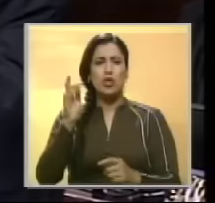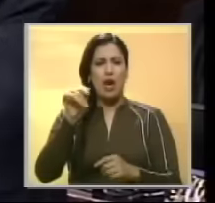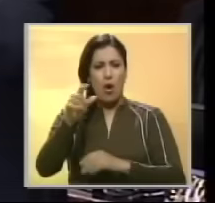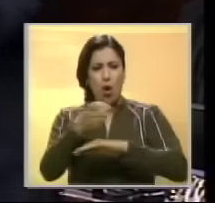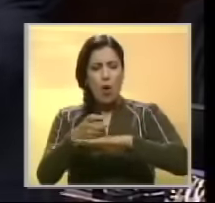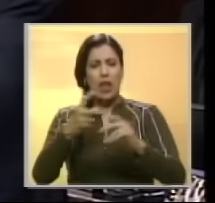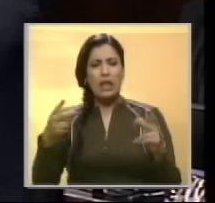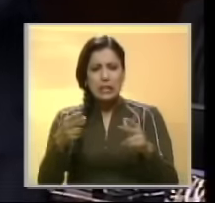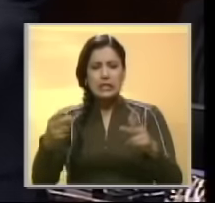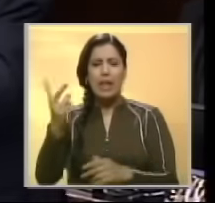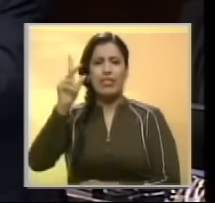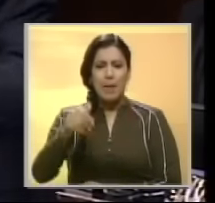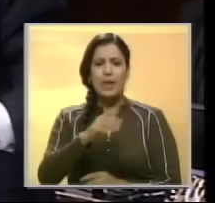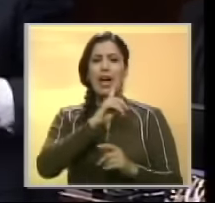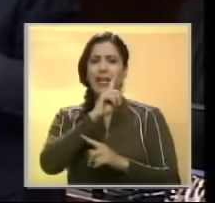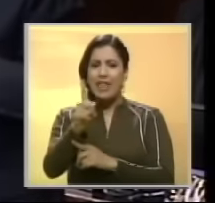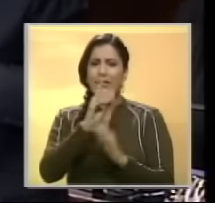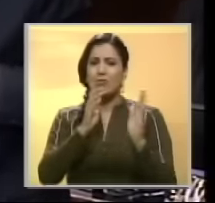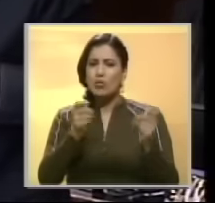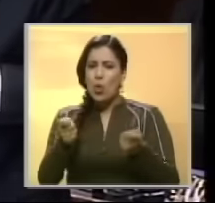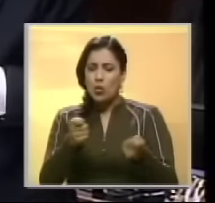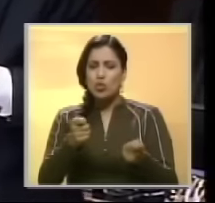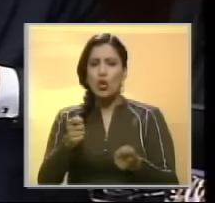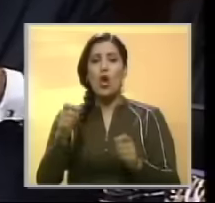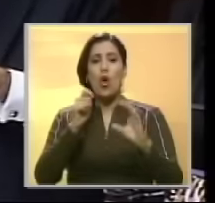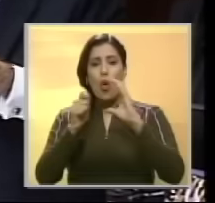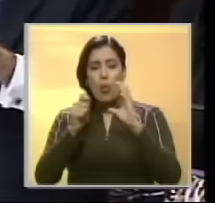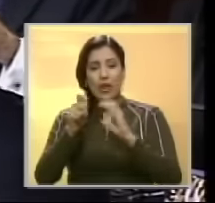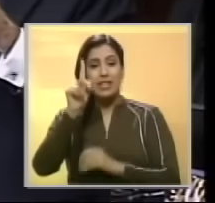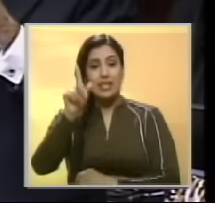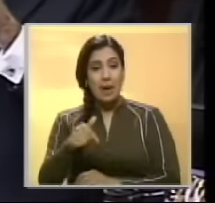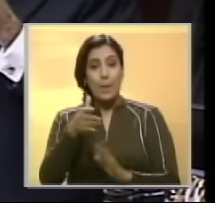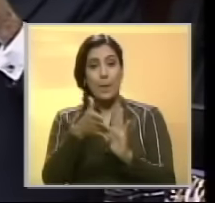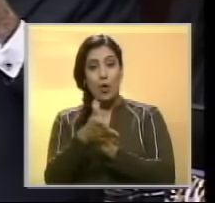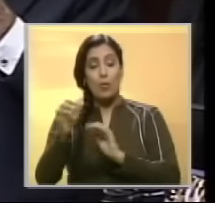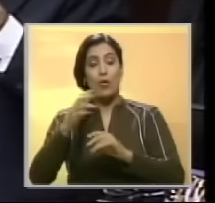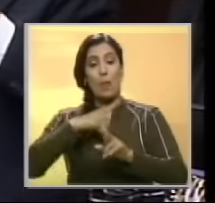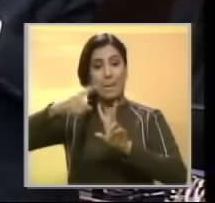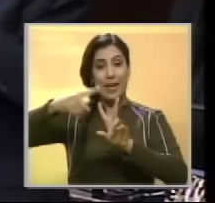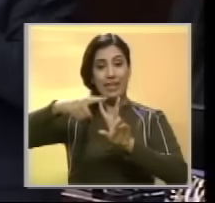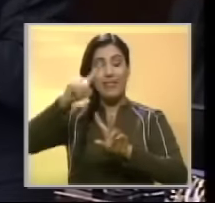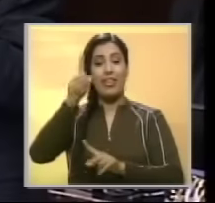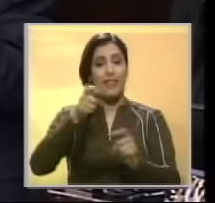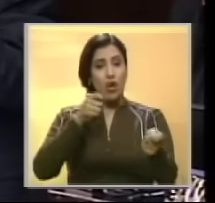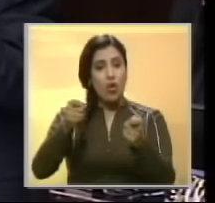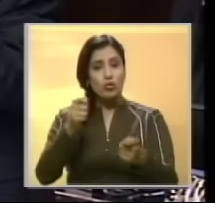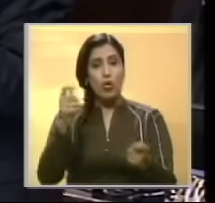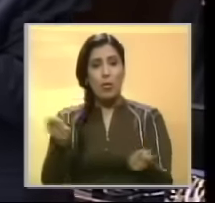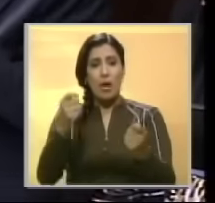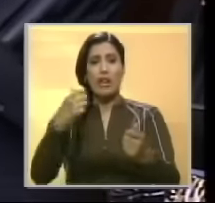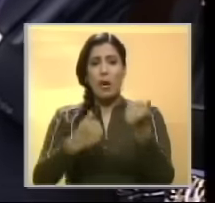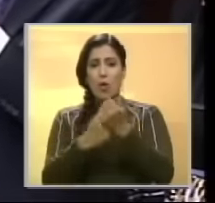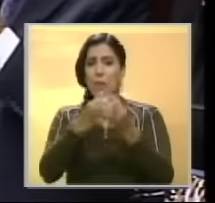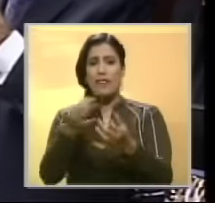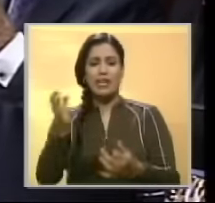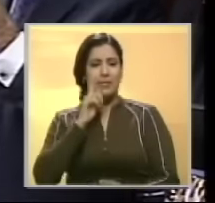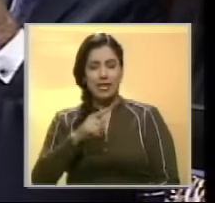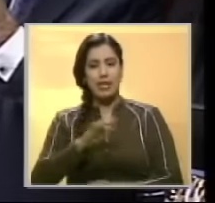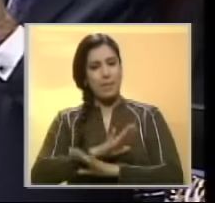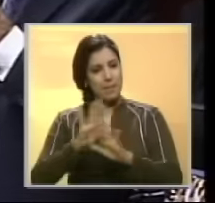gobierno y le ponga orden a los medios de comunicación del Sistema Nacional de medios públicos Eso es todo